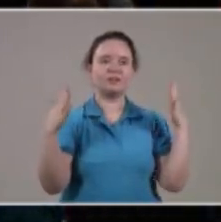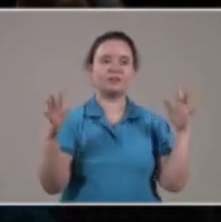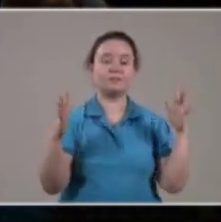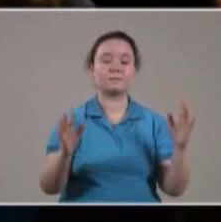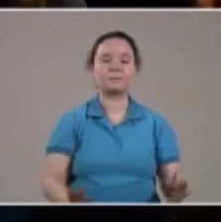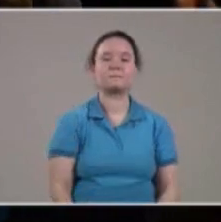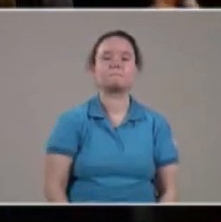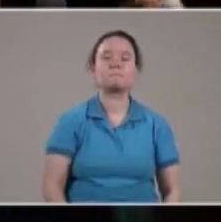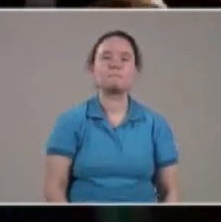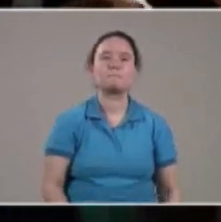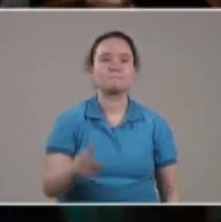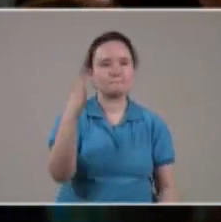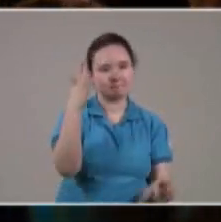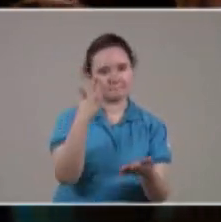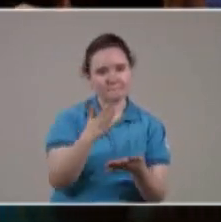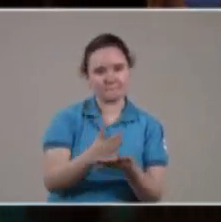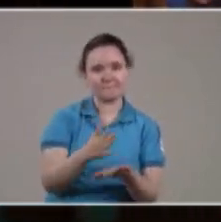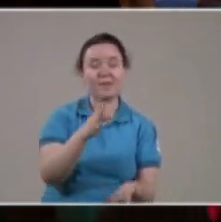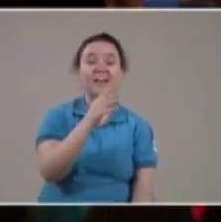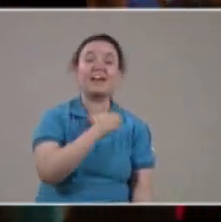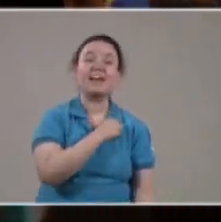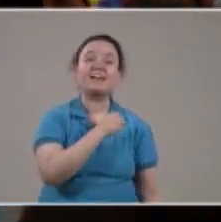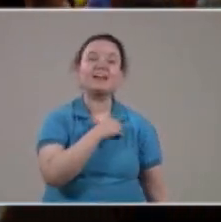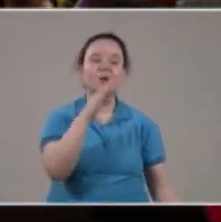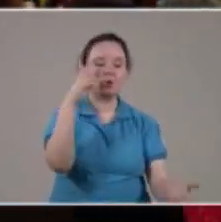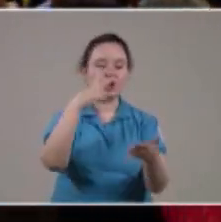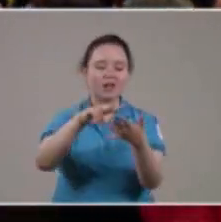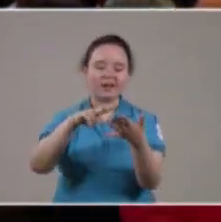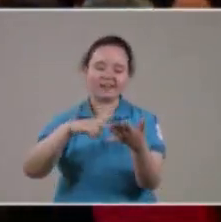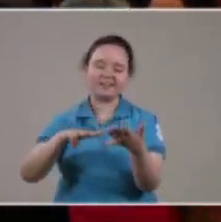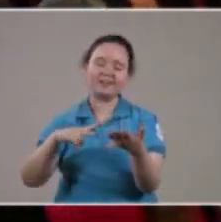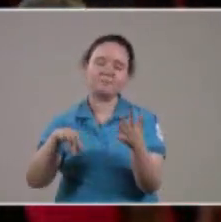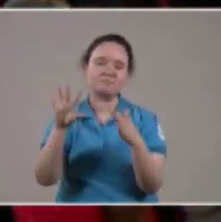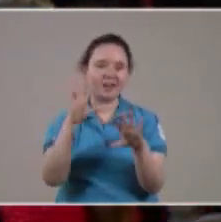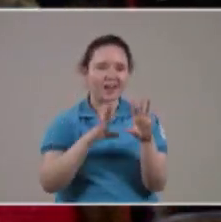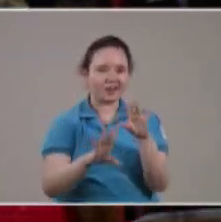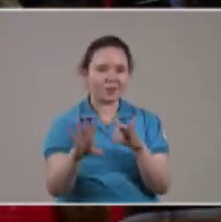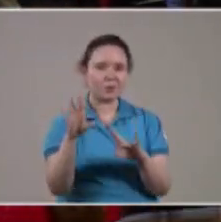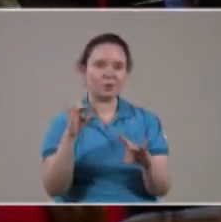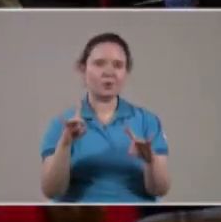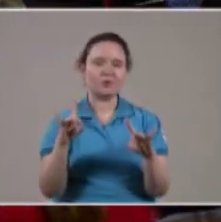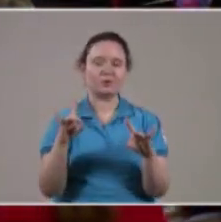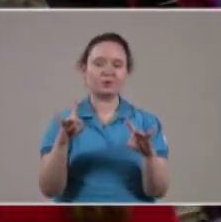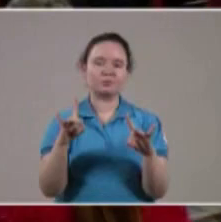Quiero leerte algo. Quiero leerte algo.